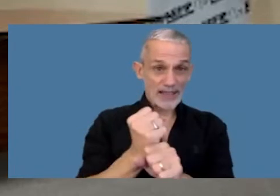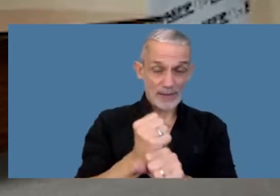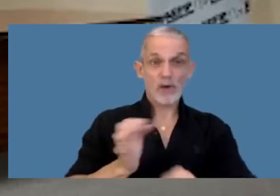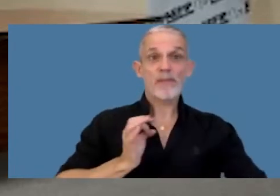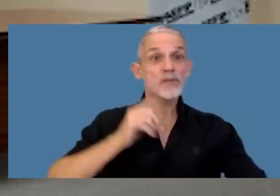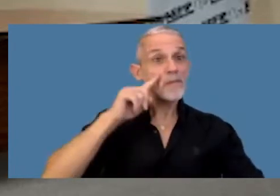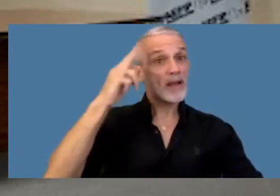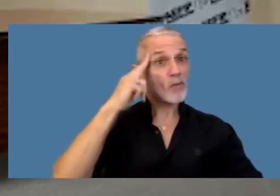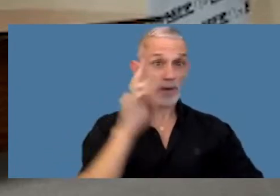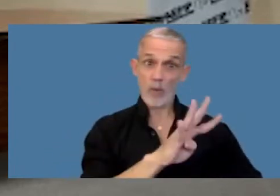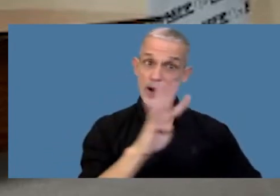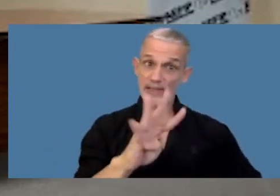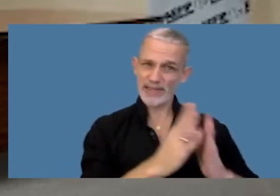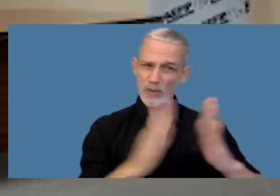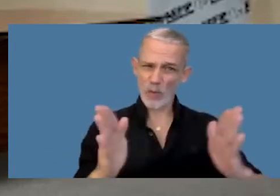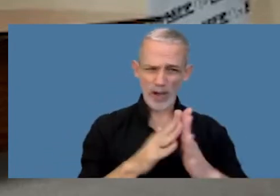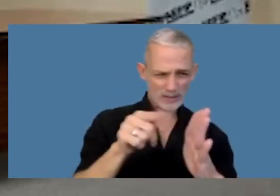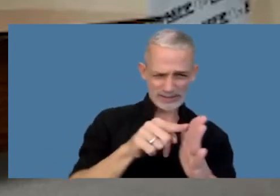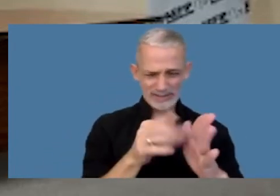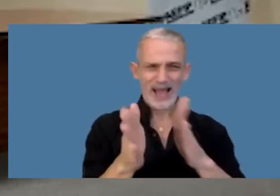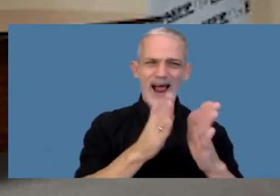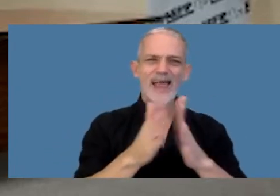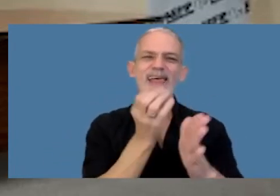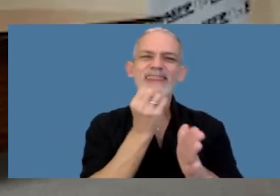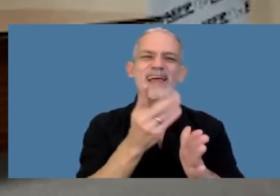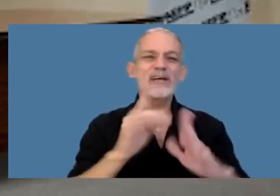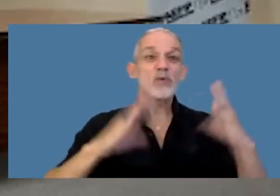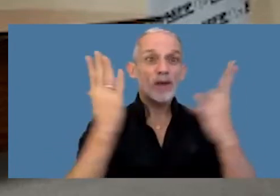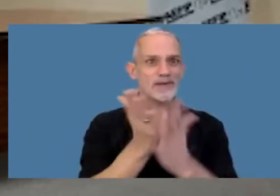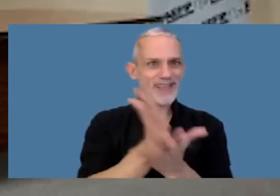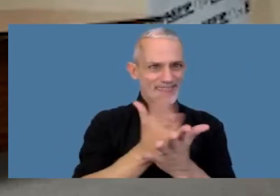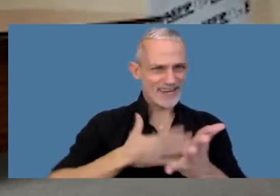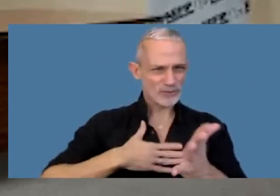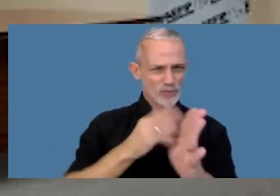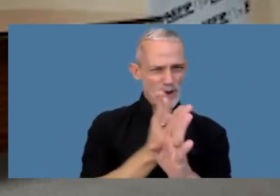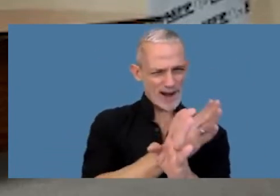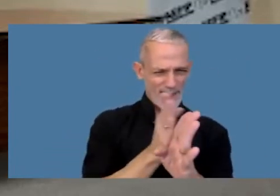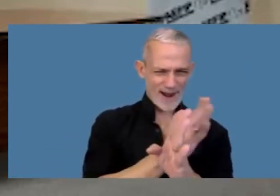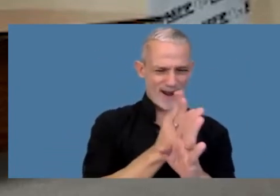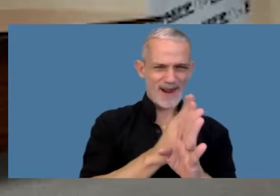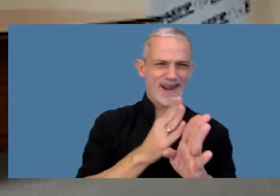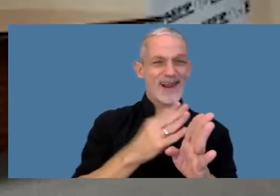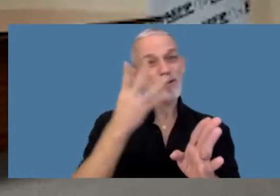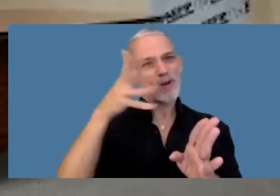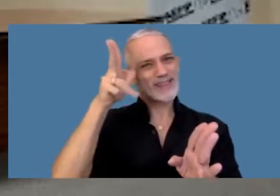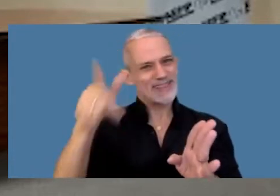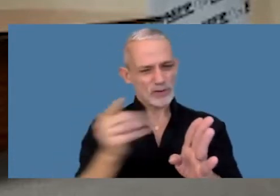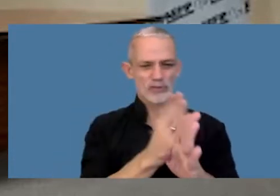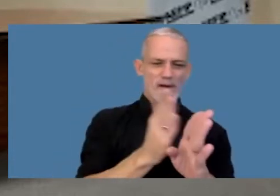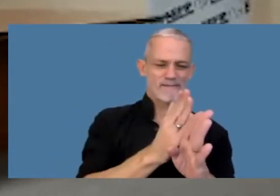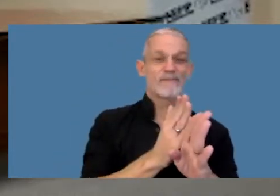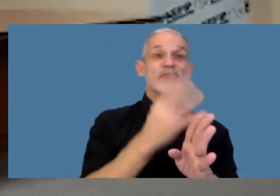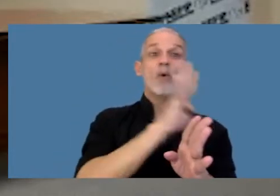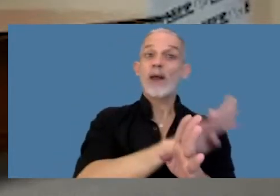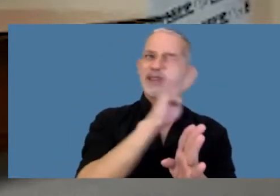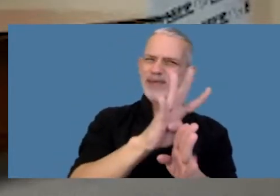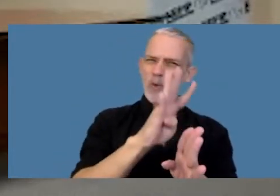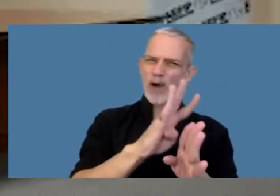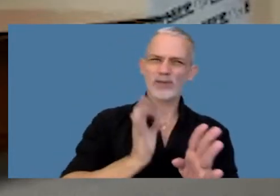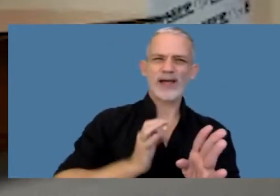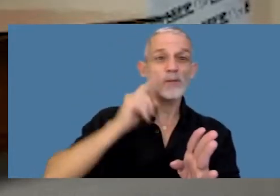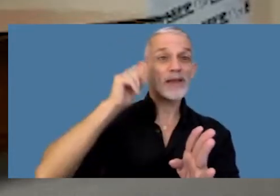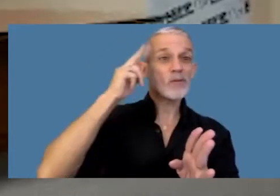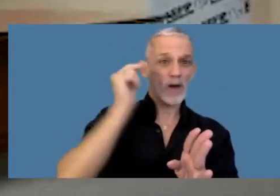44, que es la antesala de la Declaración Universal de los Derechos Humanos, que se da en el 48, en el 44 ratifica la